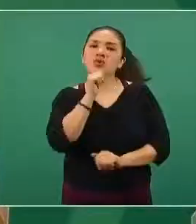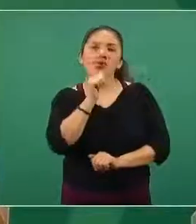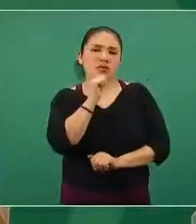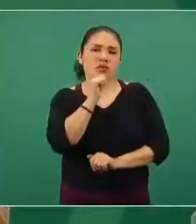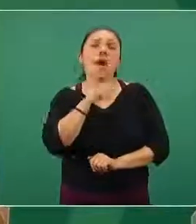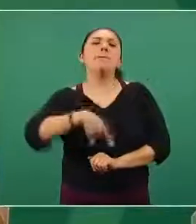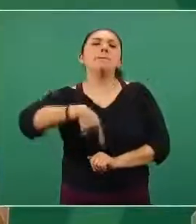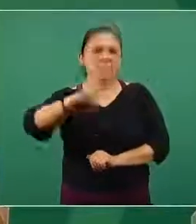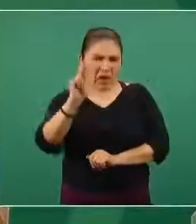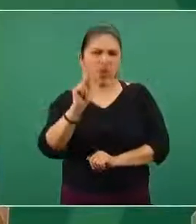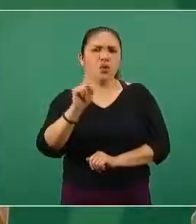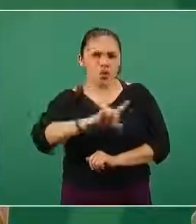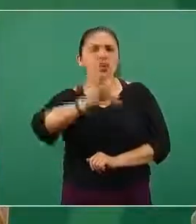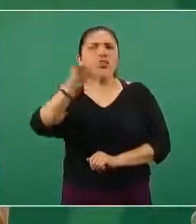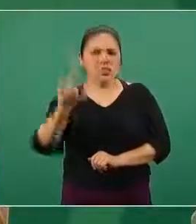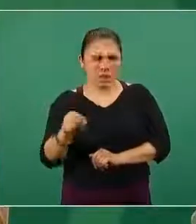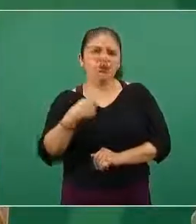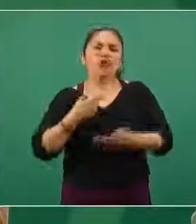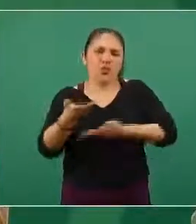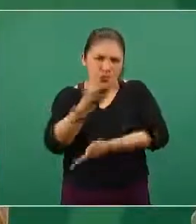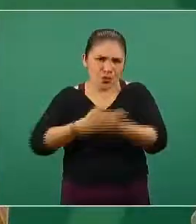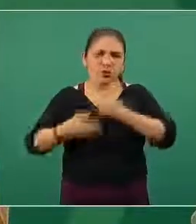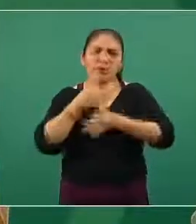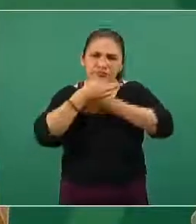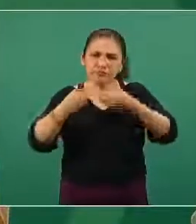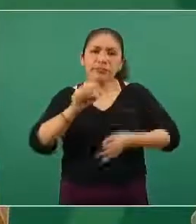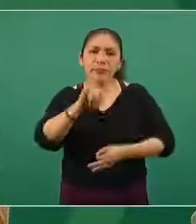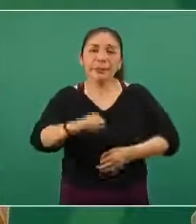podríamos compartirla posteriormente.